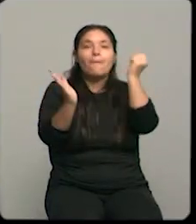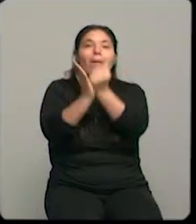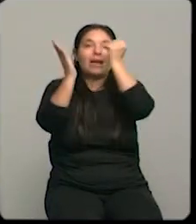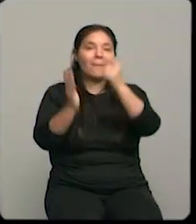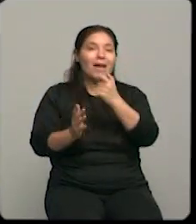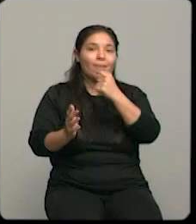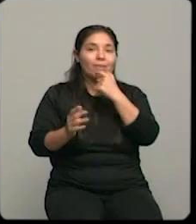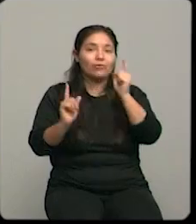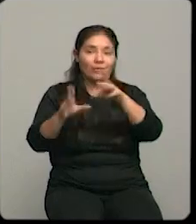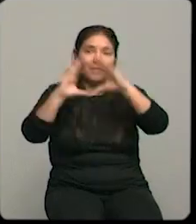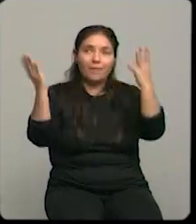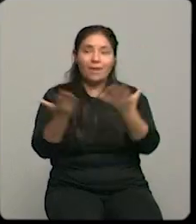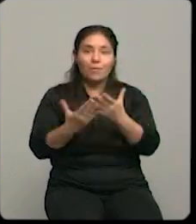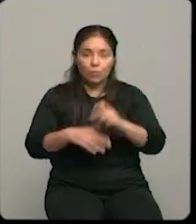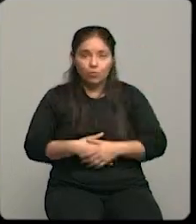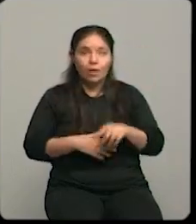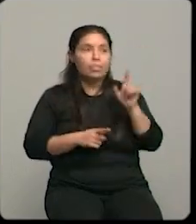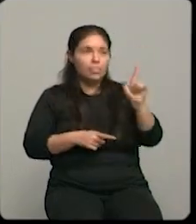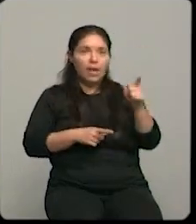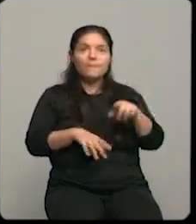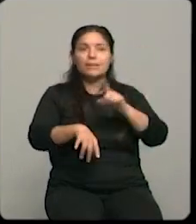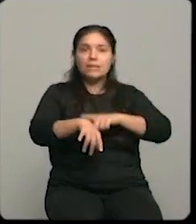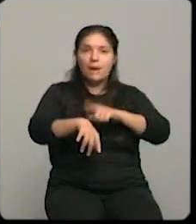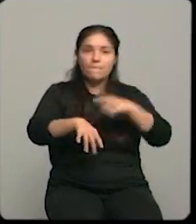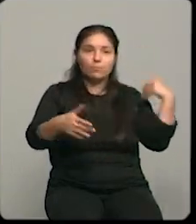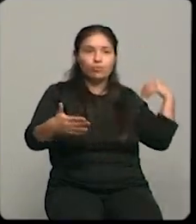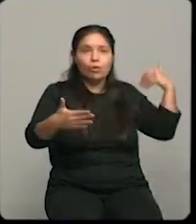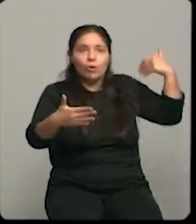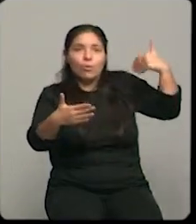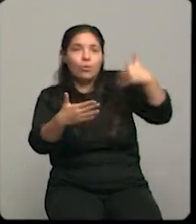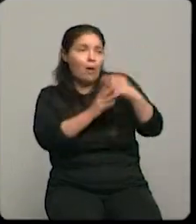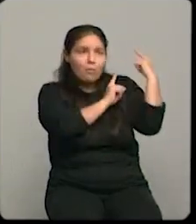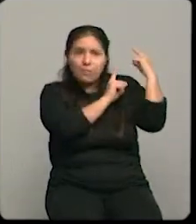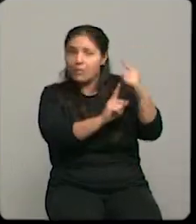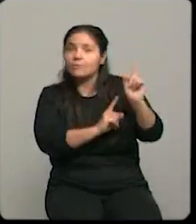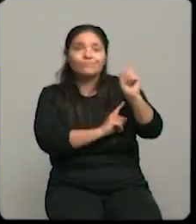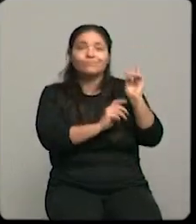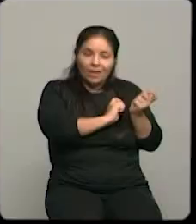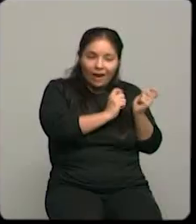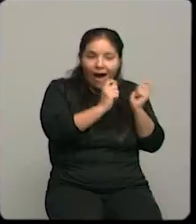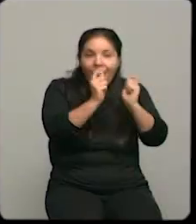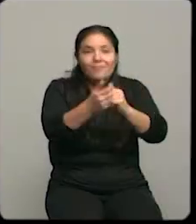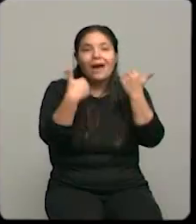y el mundo, también supo adaptarse a los tiempos y llegar a distintos públicos,